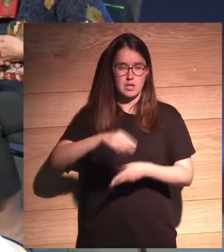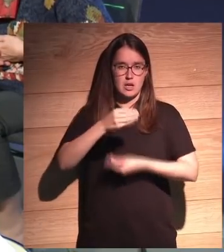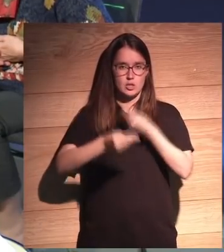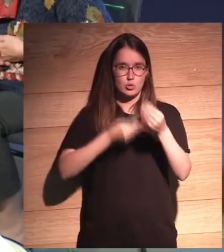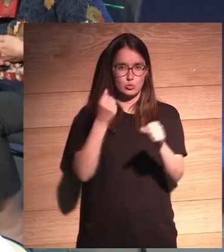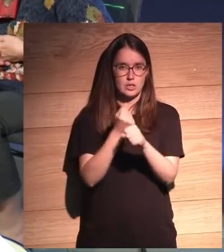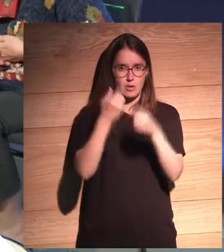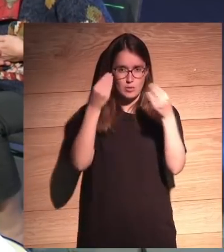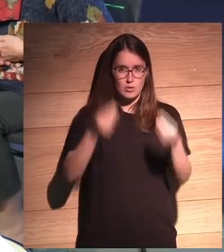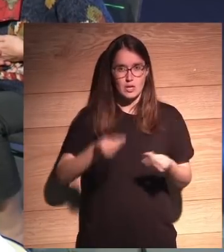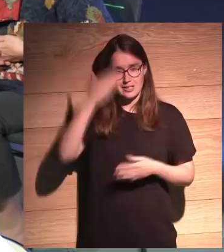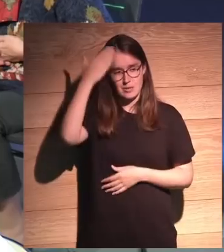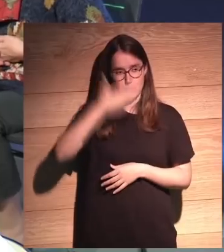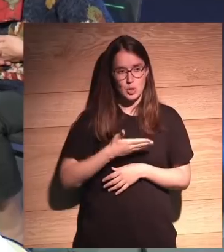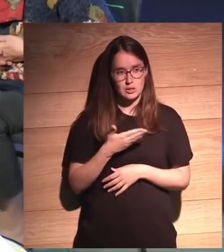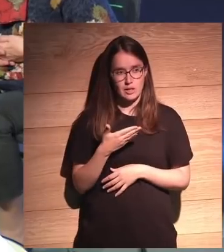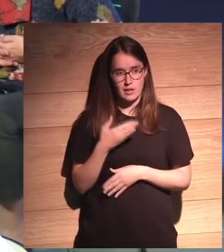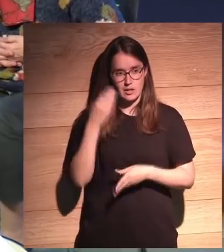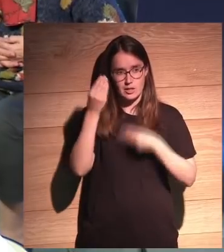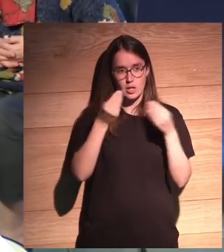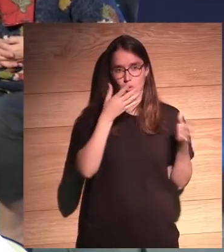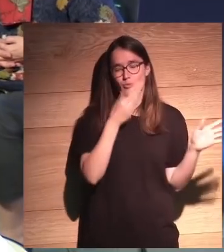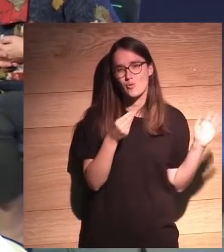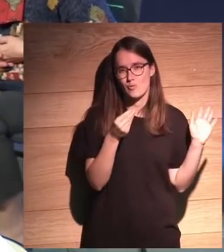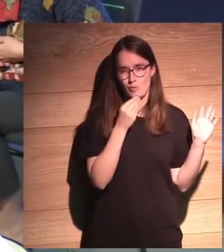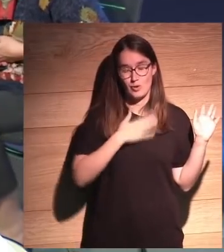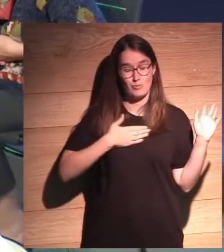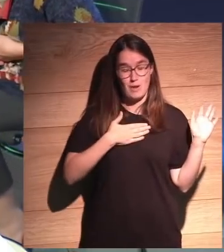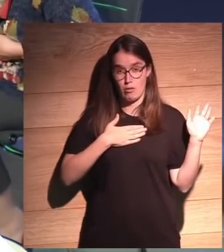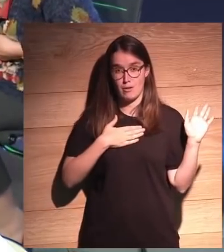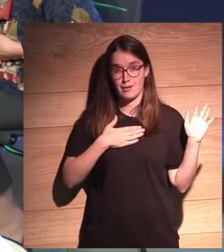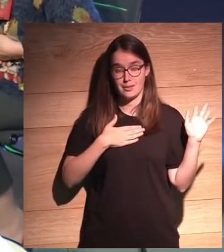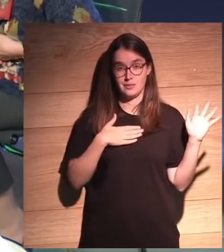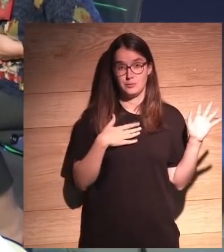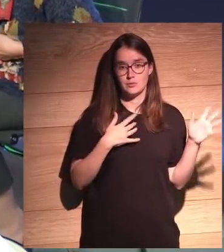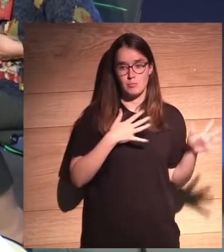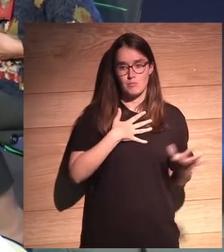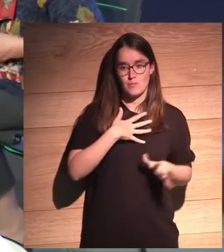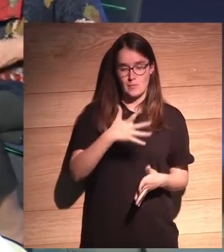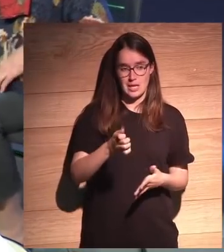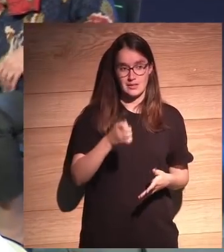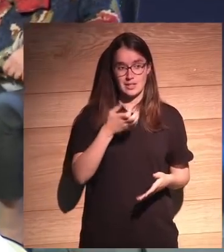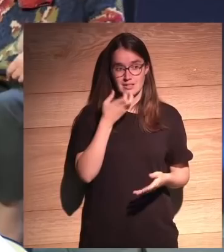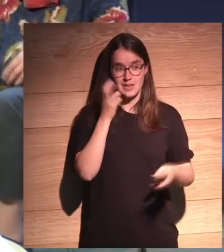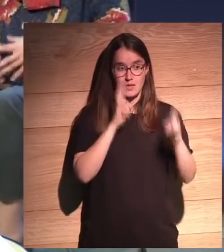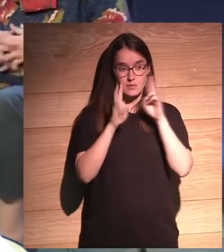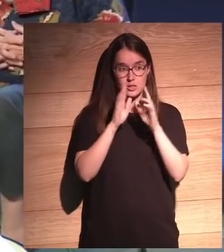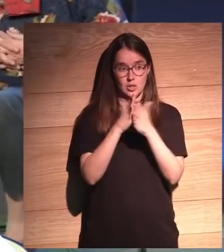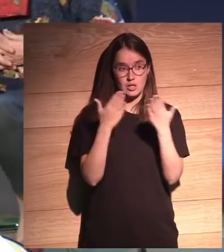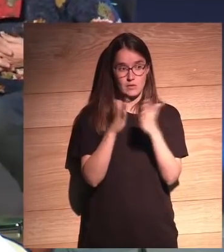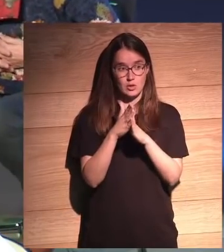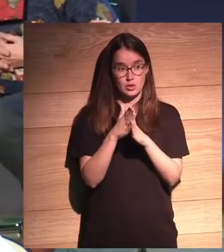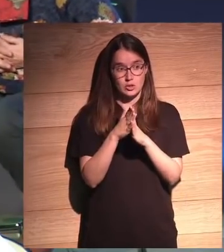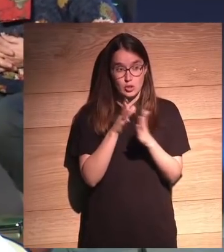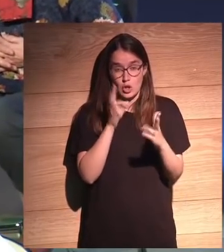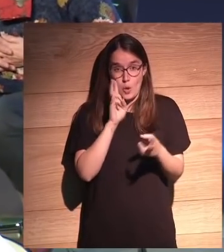trabajo delicioso. A mí esta portada me parece una gozada, y nos hemos atrevido, si habéis visto el libro, ¿no? Yo es que